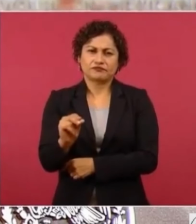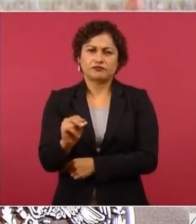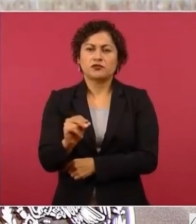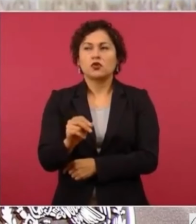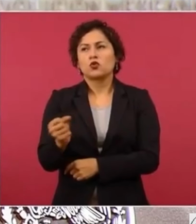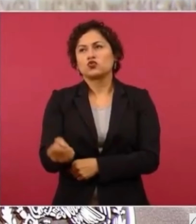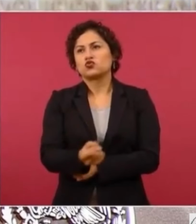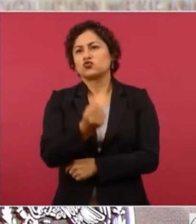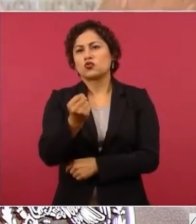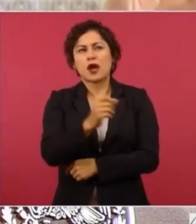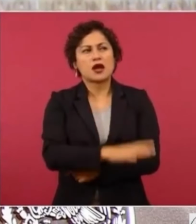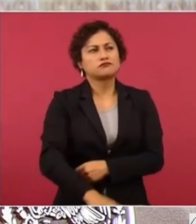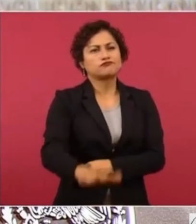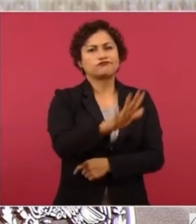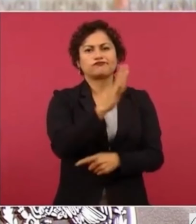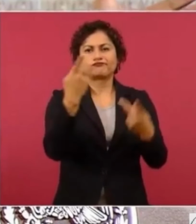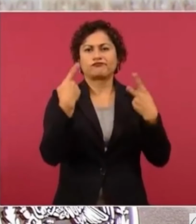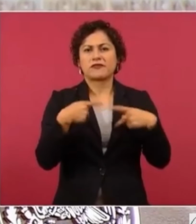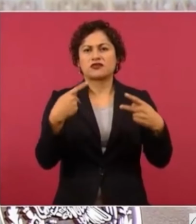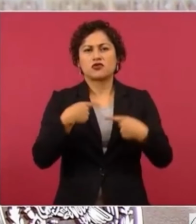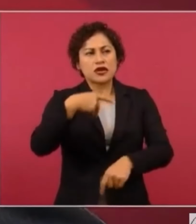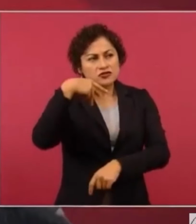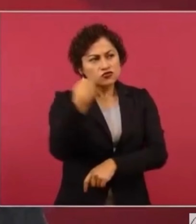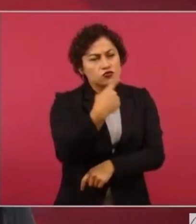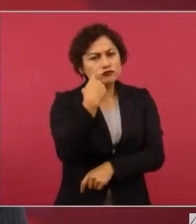Solamente, y no pueden hacerlo,